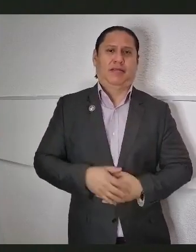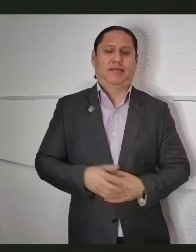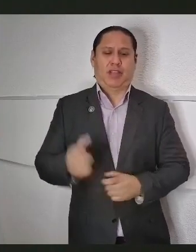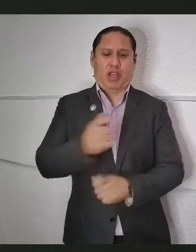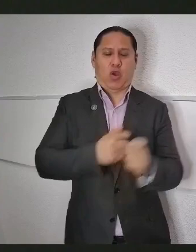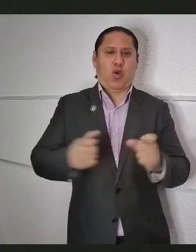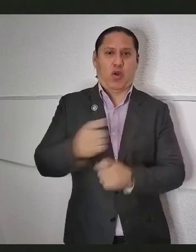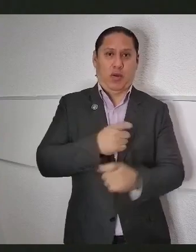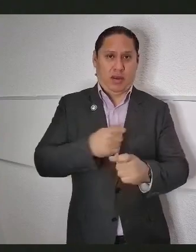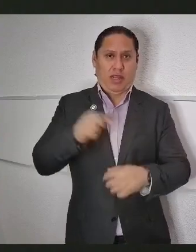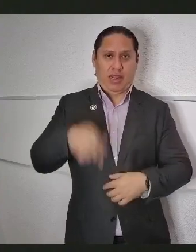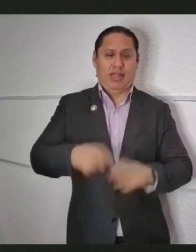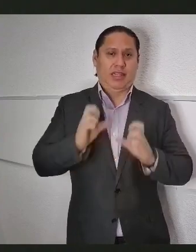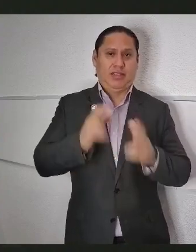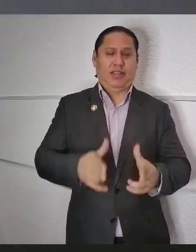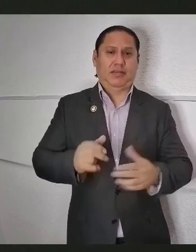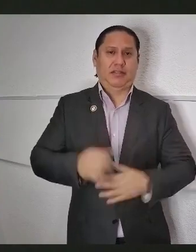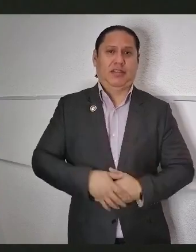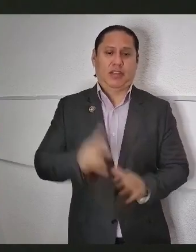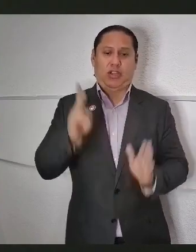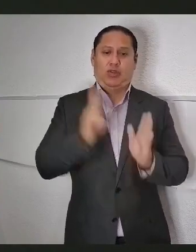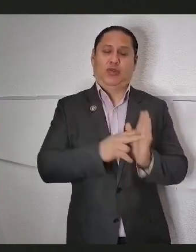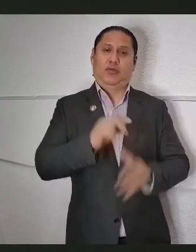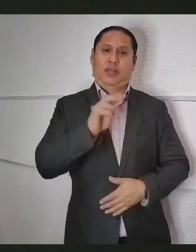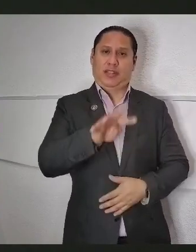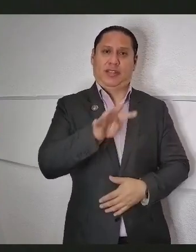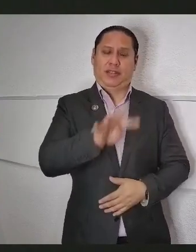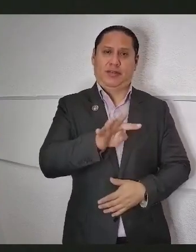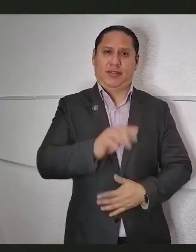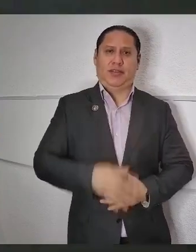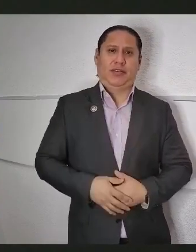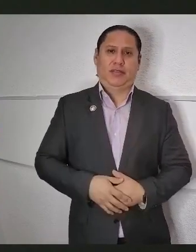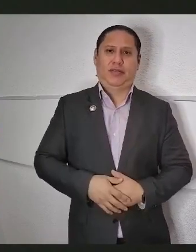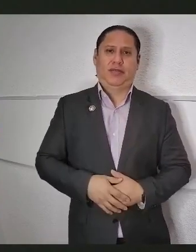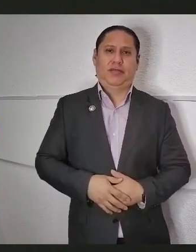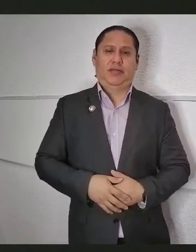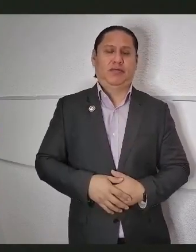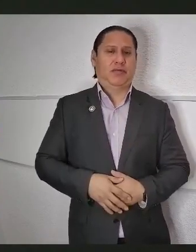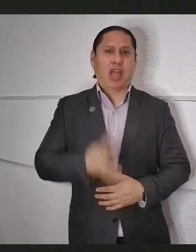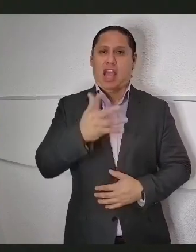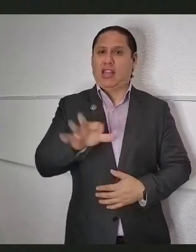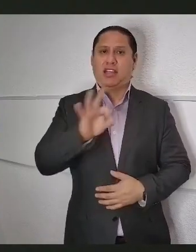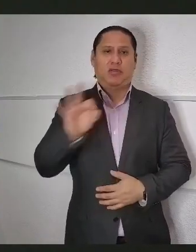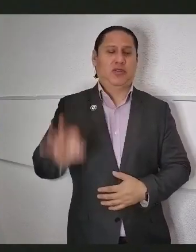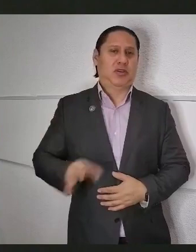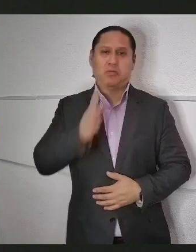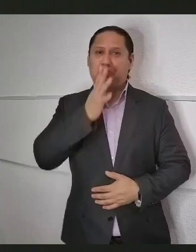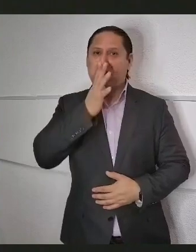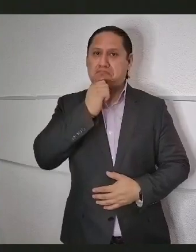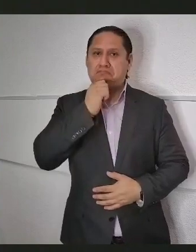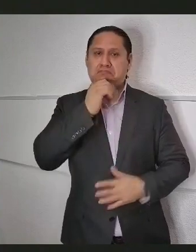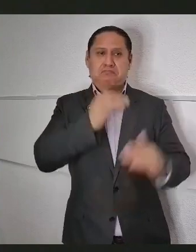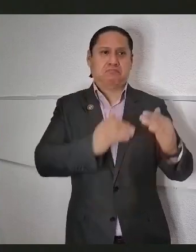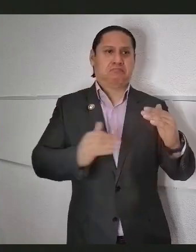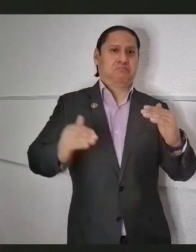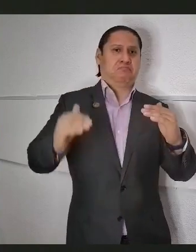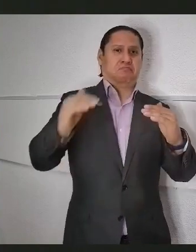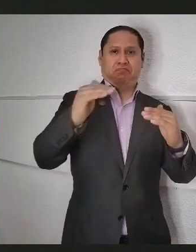economía chiapanecas. En el 2019 no llegó al 10% del Producto Interno